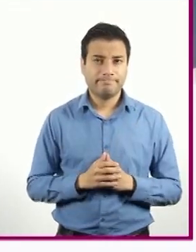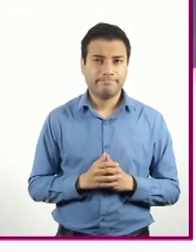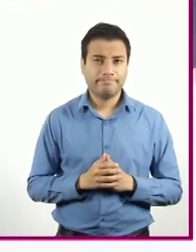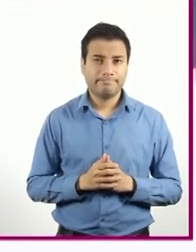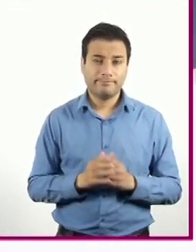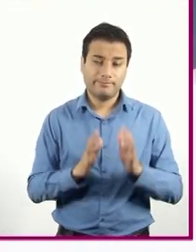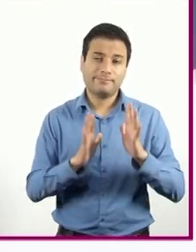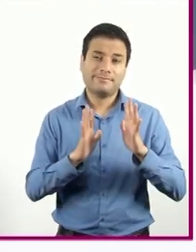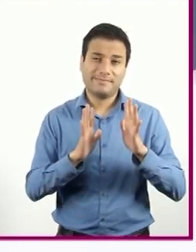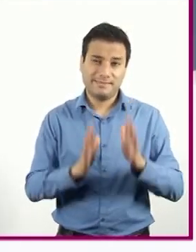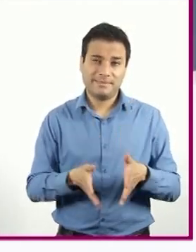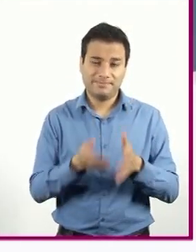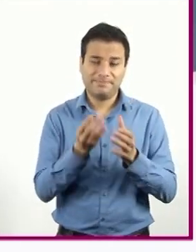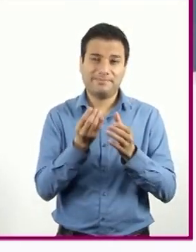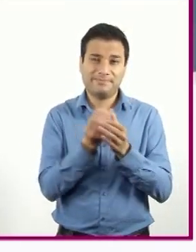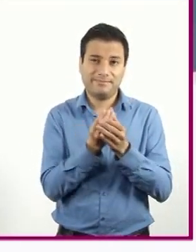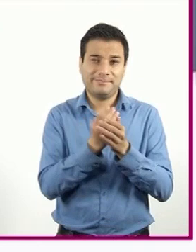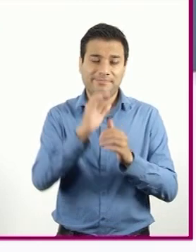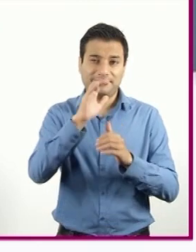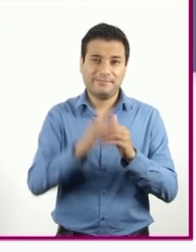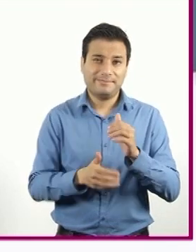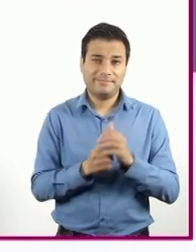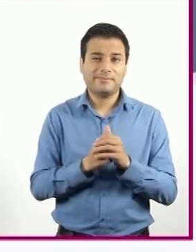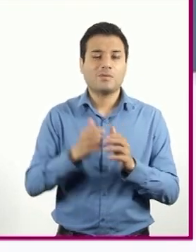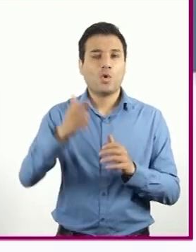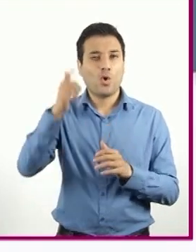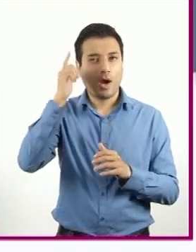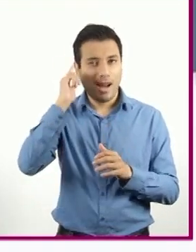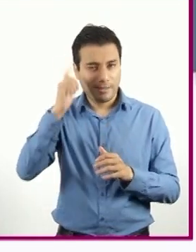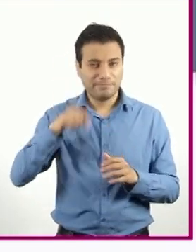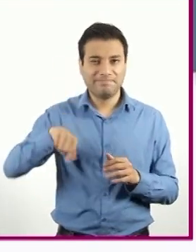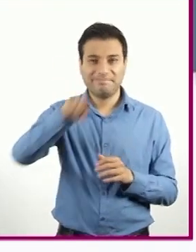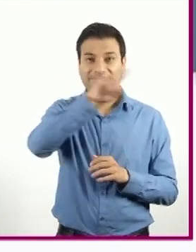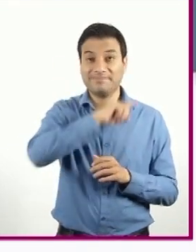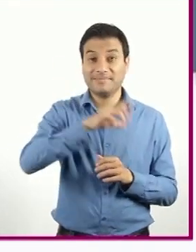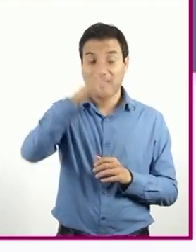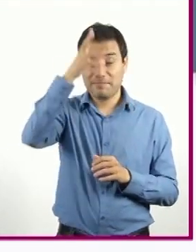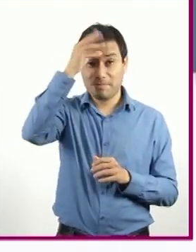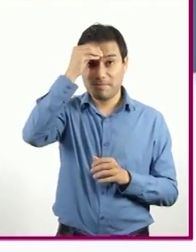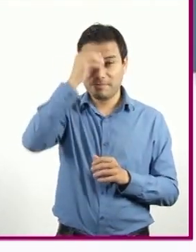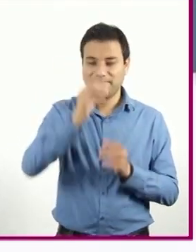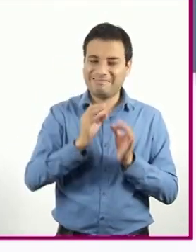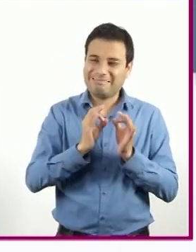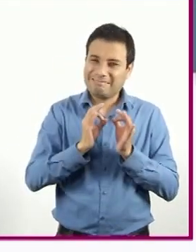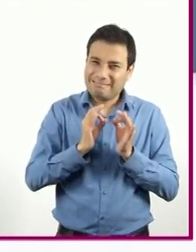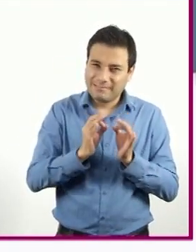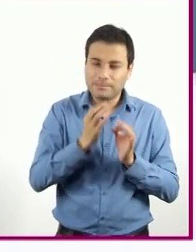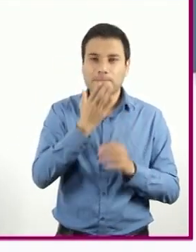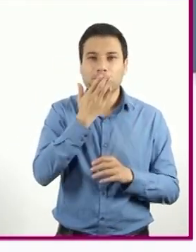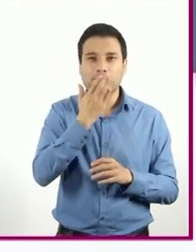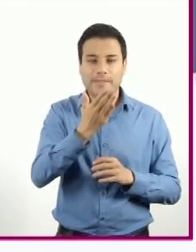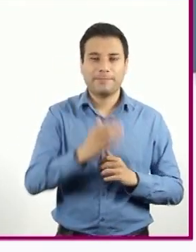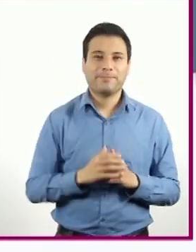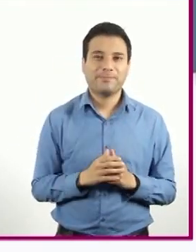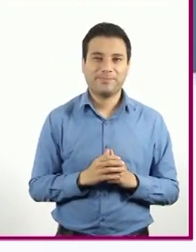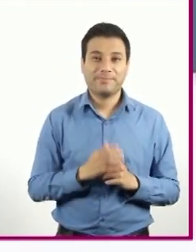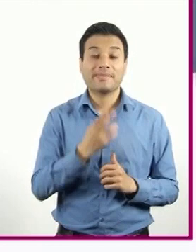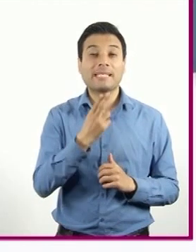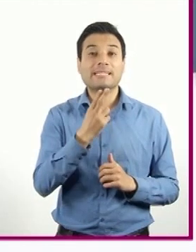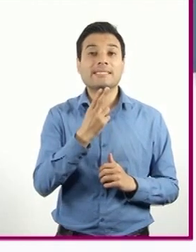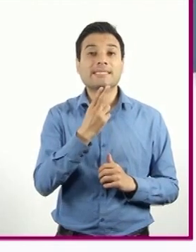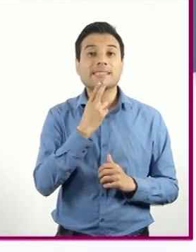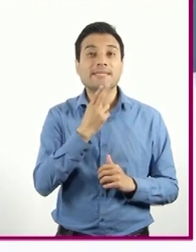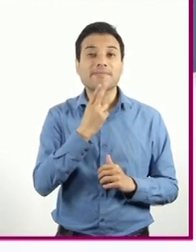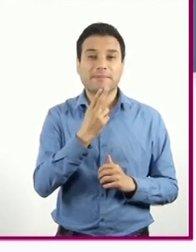Estamos llegando al final de la sesión. Espero que el aprendizaje promovido sea parte de ti y te sea útil y